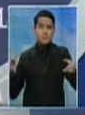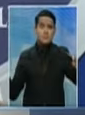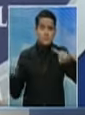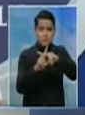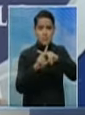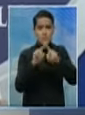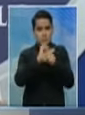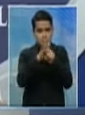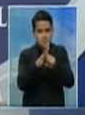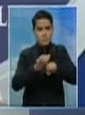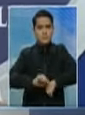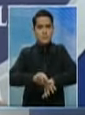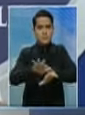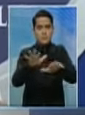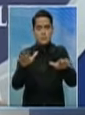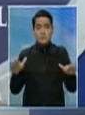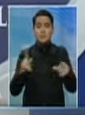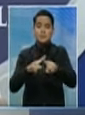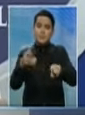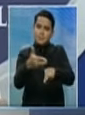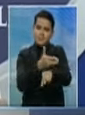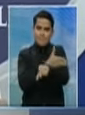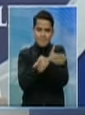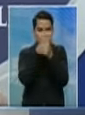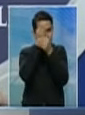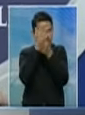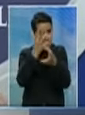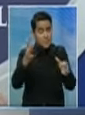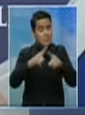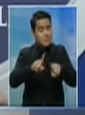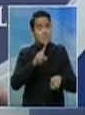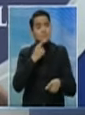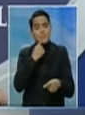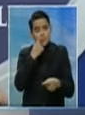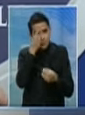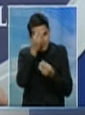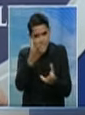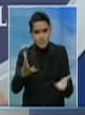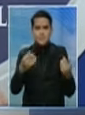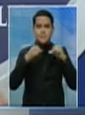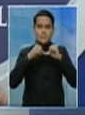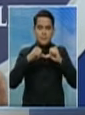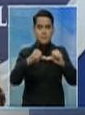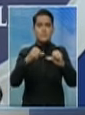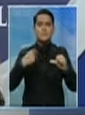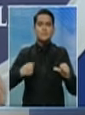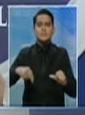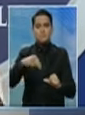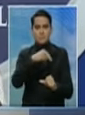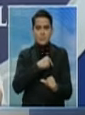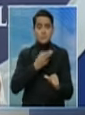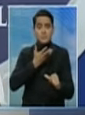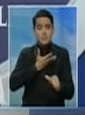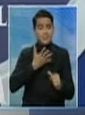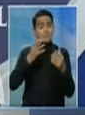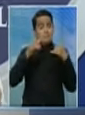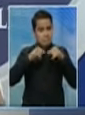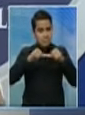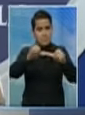sospechosos. De entrada, podemos asegurar que seguimos hasta ahora contando con 6